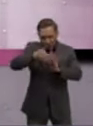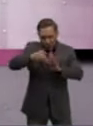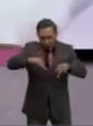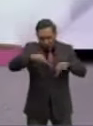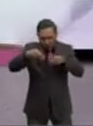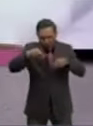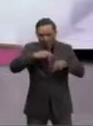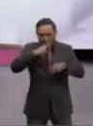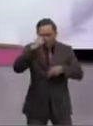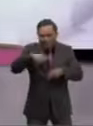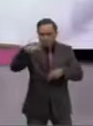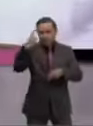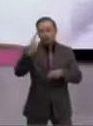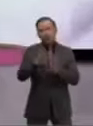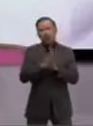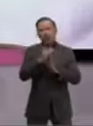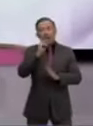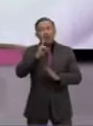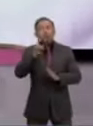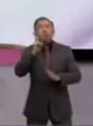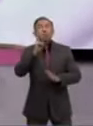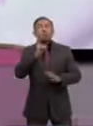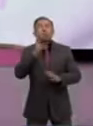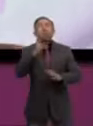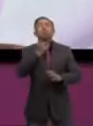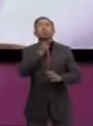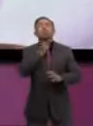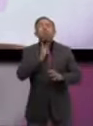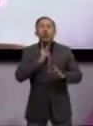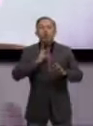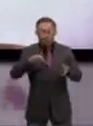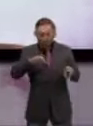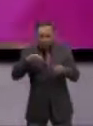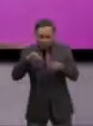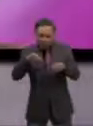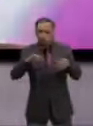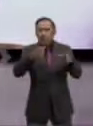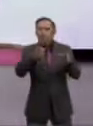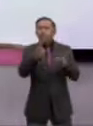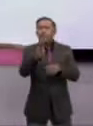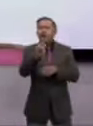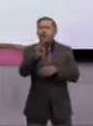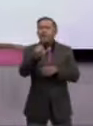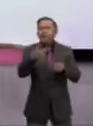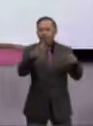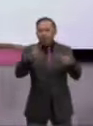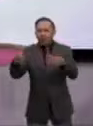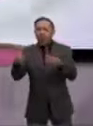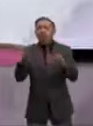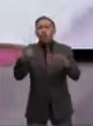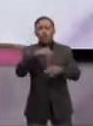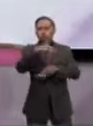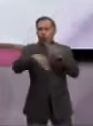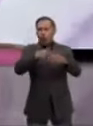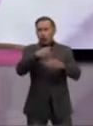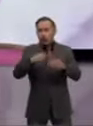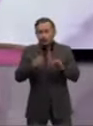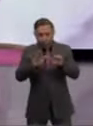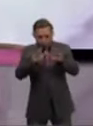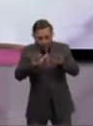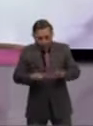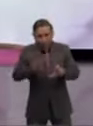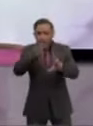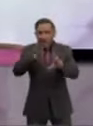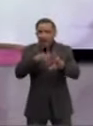millones de barriles de petróleo. Toda esta es información de las propias fuentes del gobierno, todas. Aunque sea un Excel, yo no voy